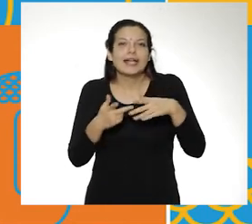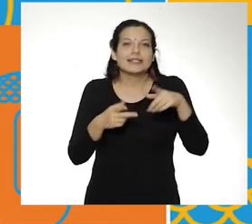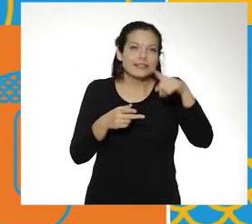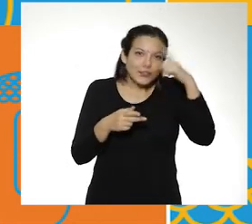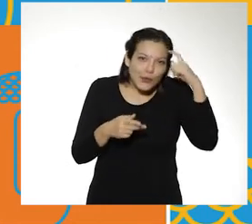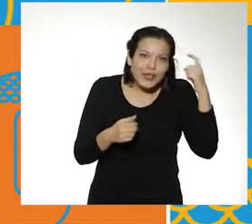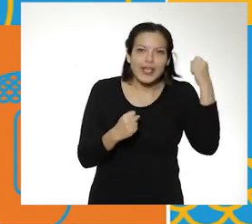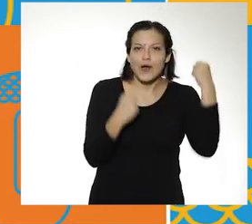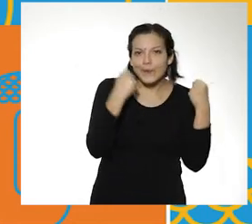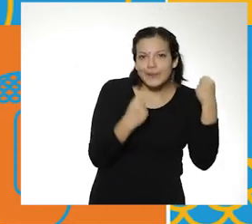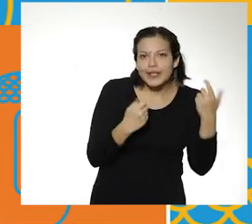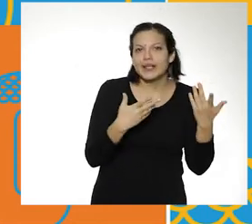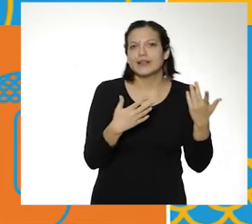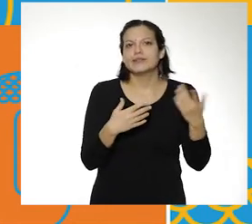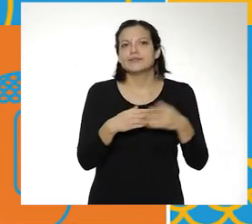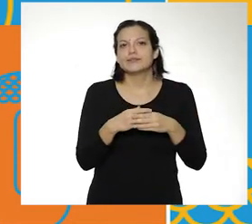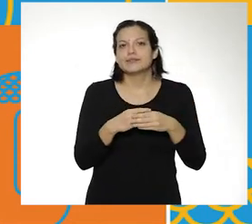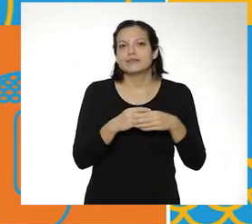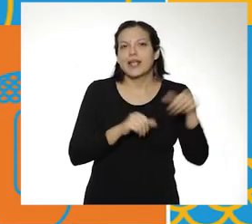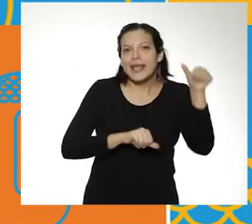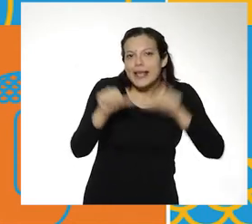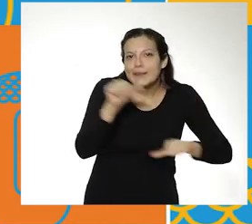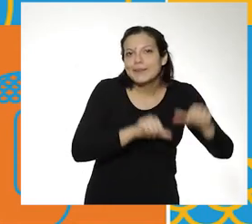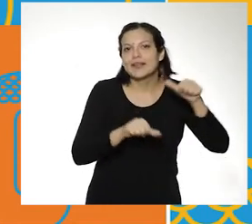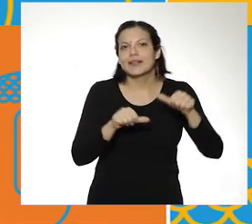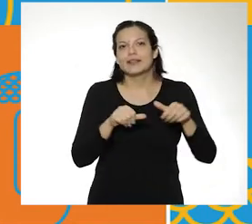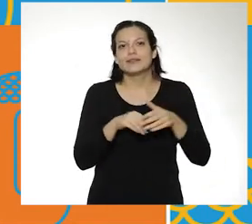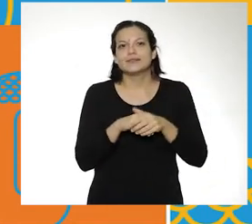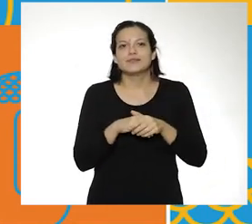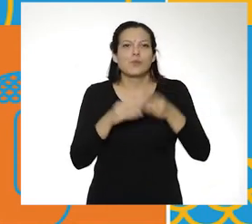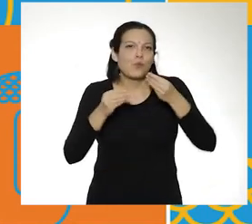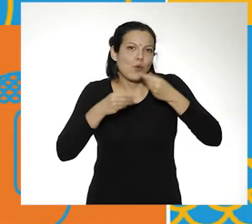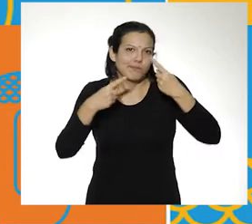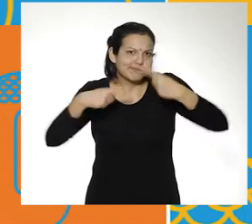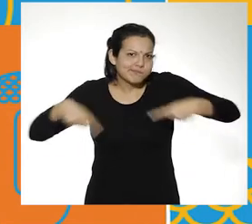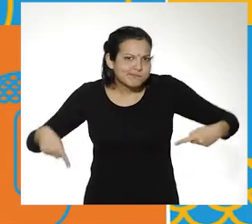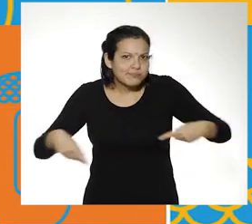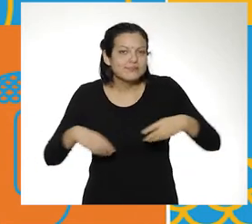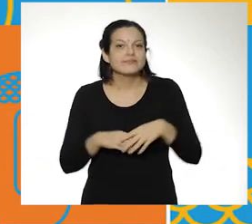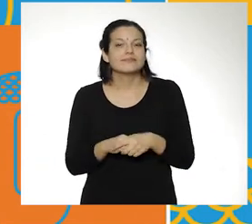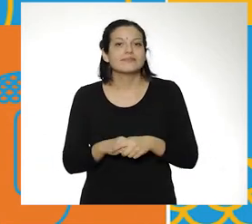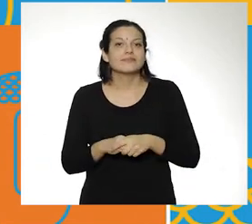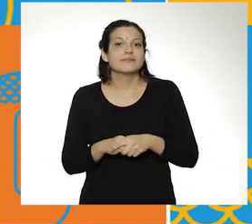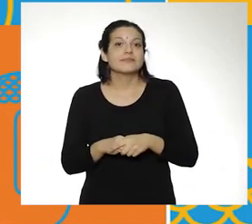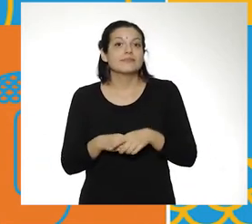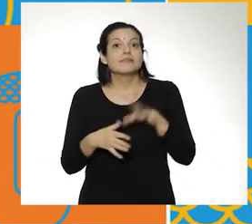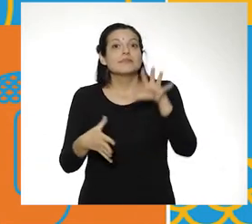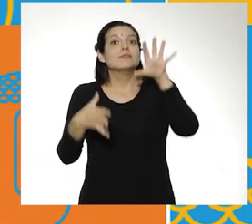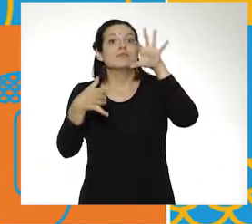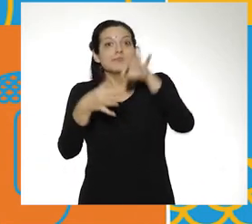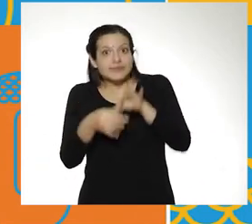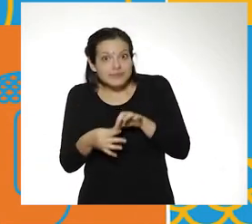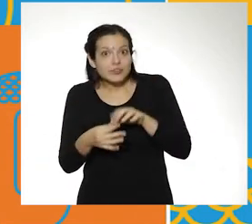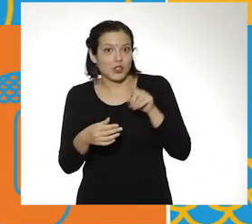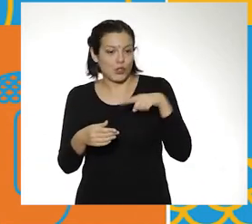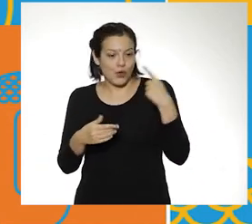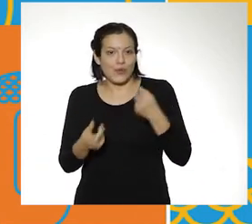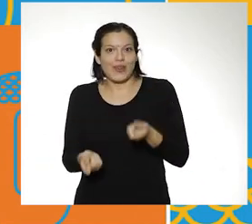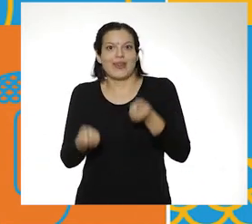economía, química, cualquier cosa. Y en base a eso nosotros podemos vivir